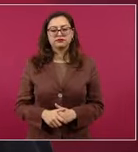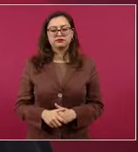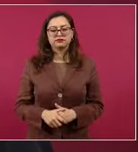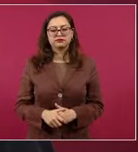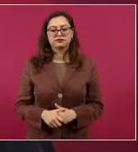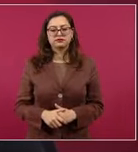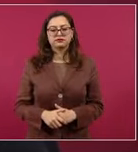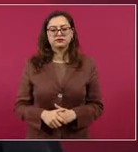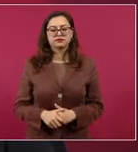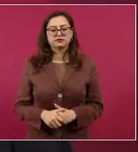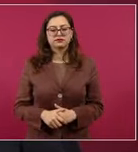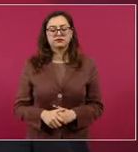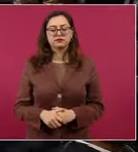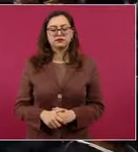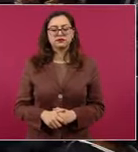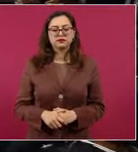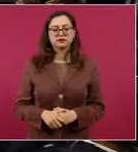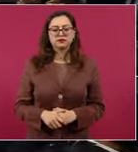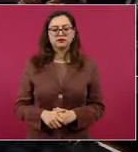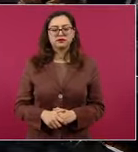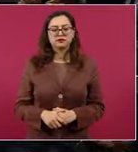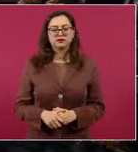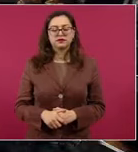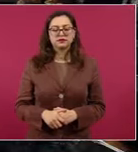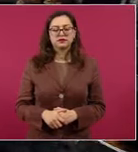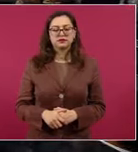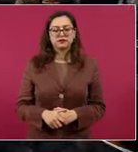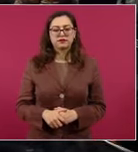es originario de